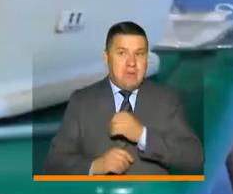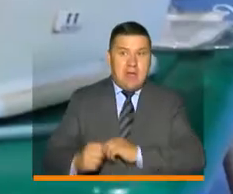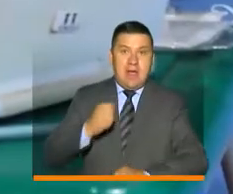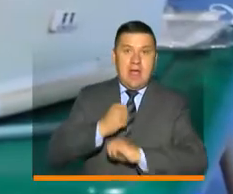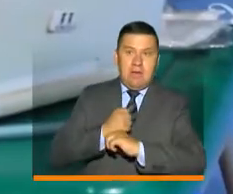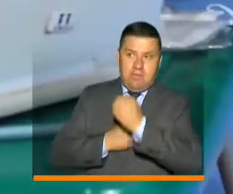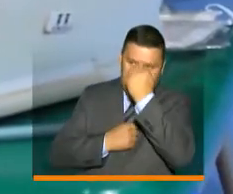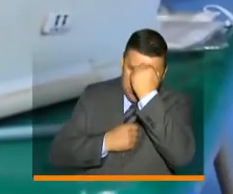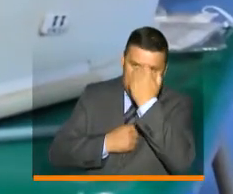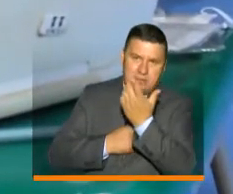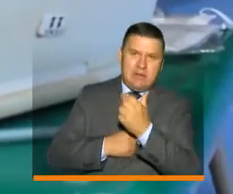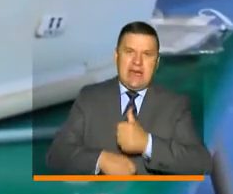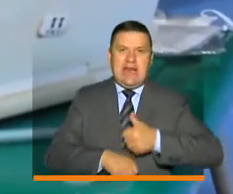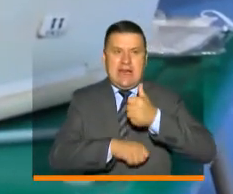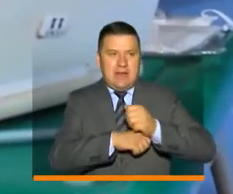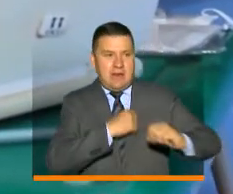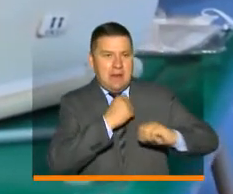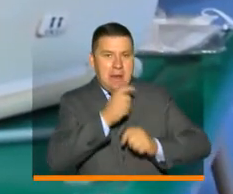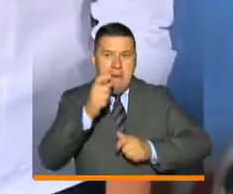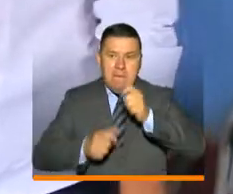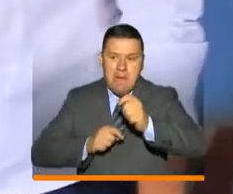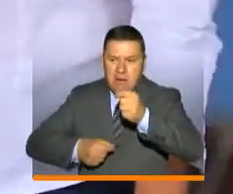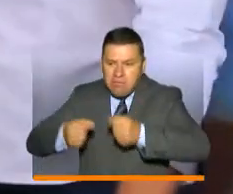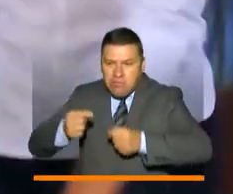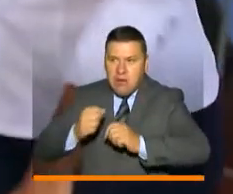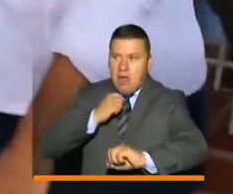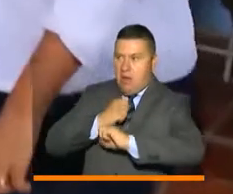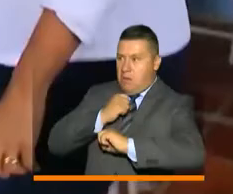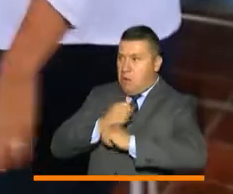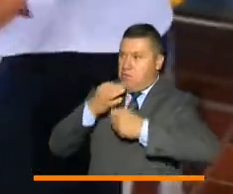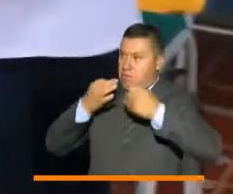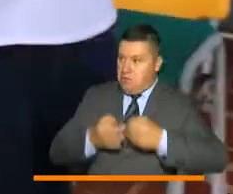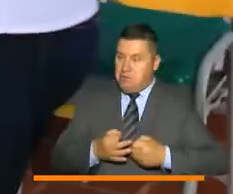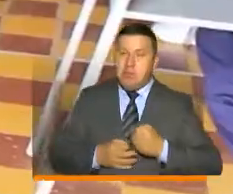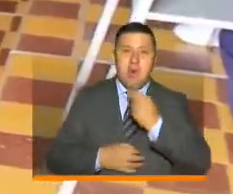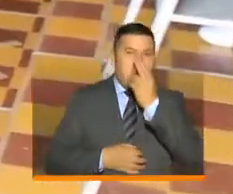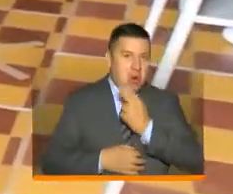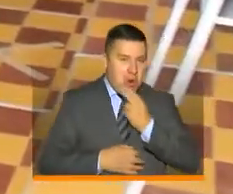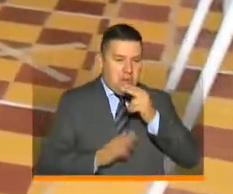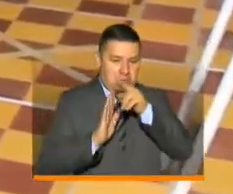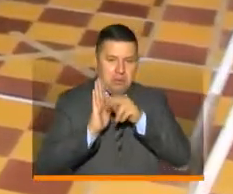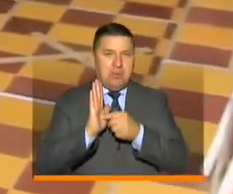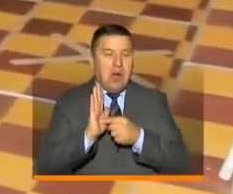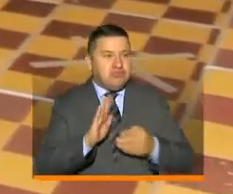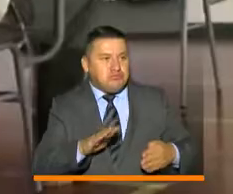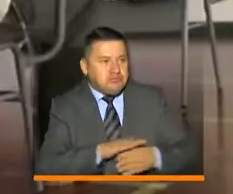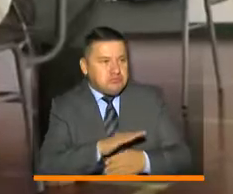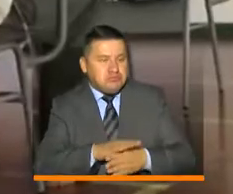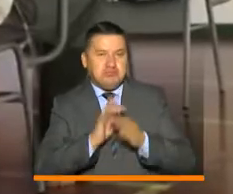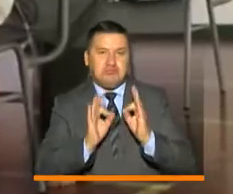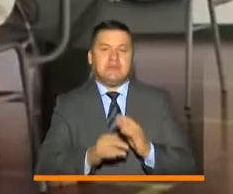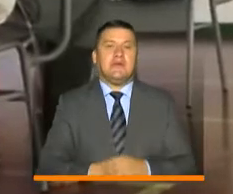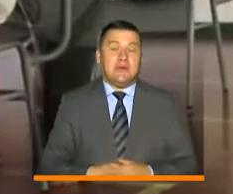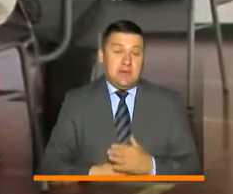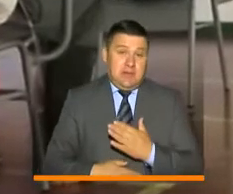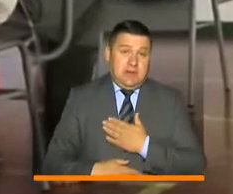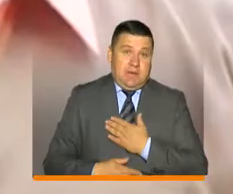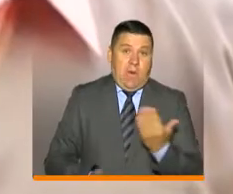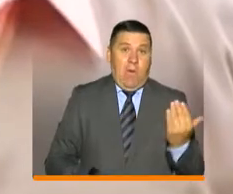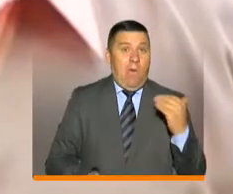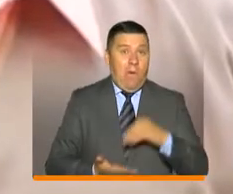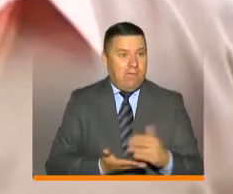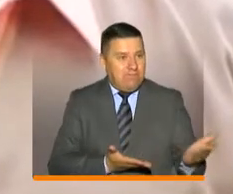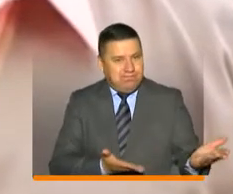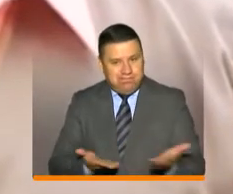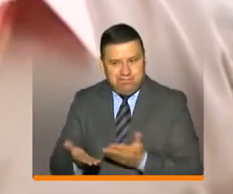apoyo de docentes, de la rectora y de todo el personal administrativo, están dando cumplimiento a lo que hemos establecido. De hacerle el regreso a